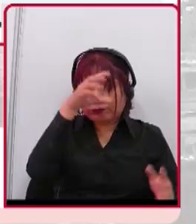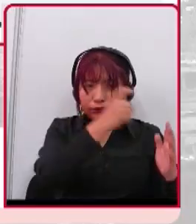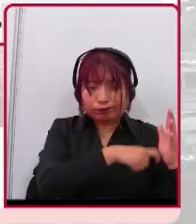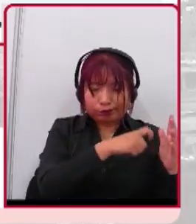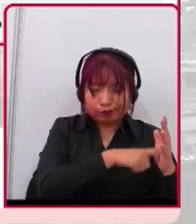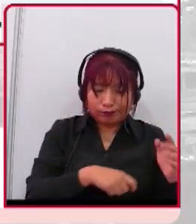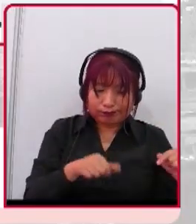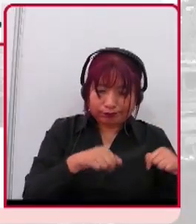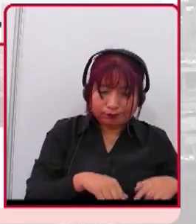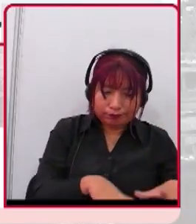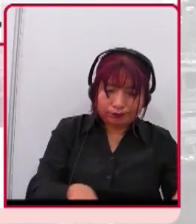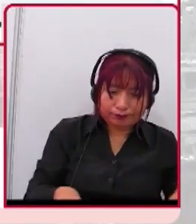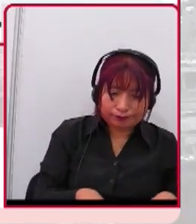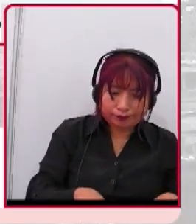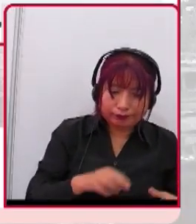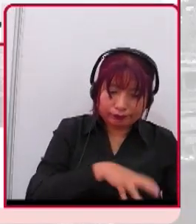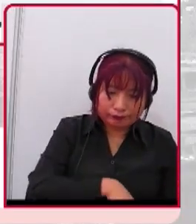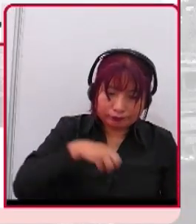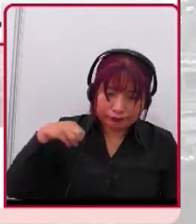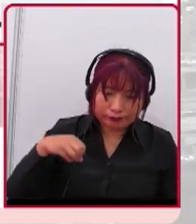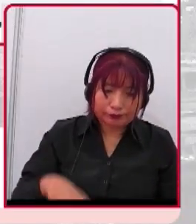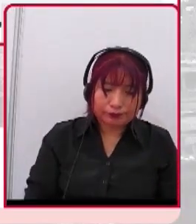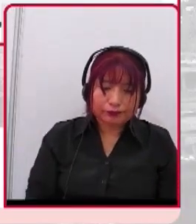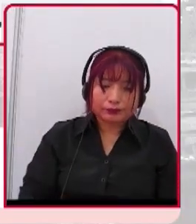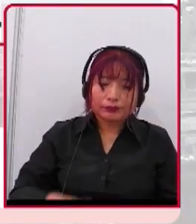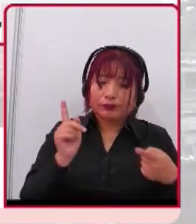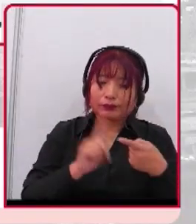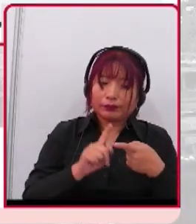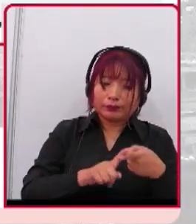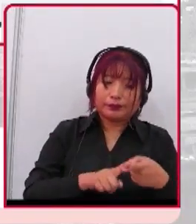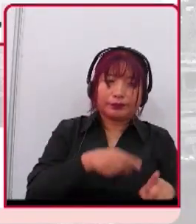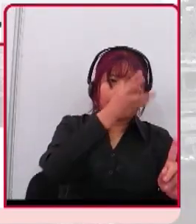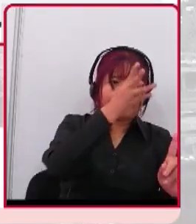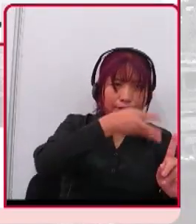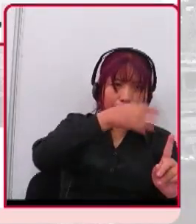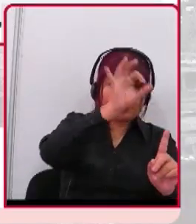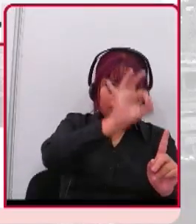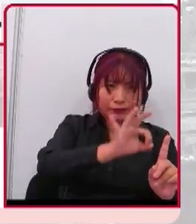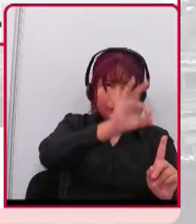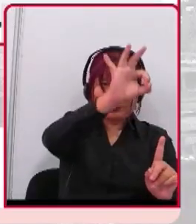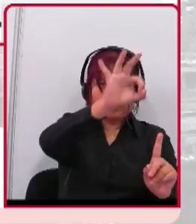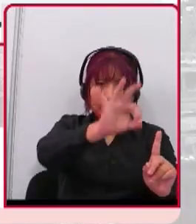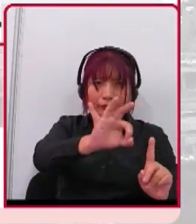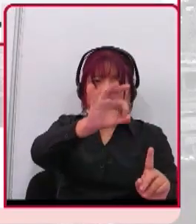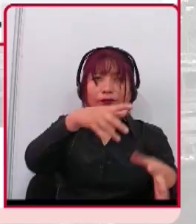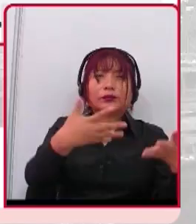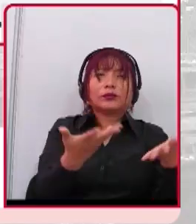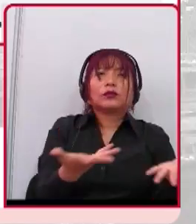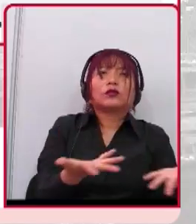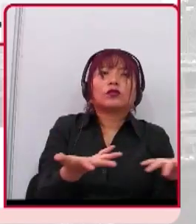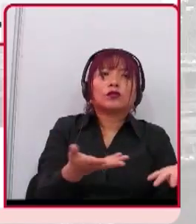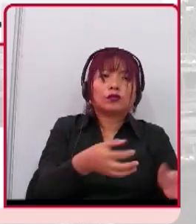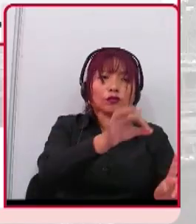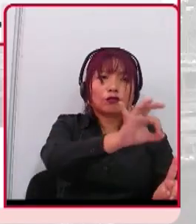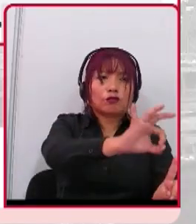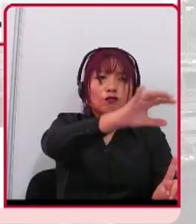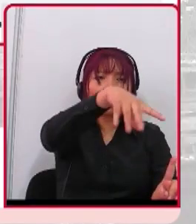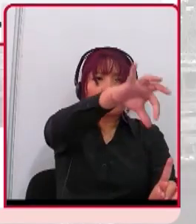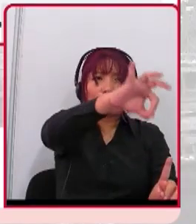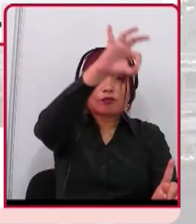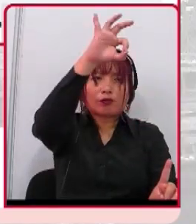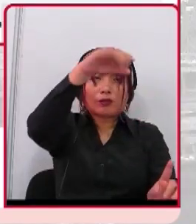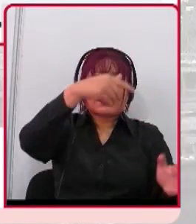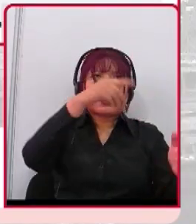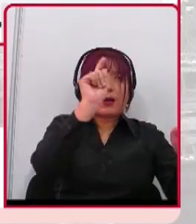medir, era poder identificar cuáles eran los principales cuellos de botella. Identificamos de este análisis los tres